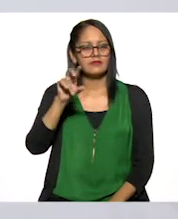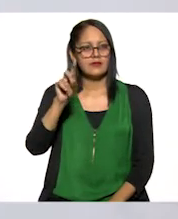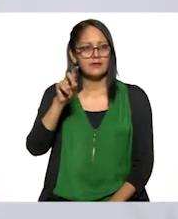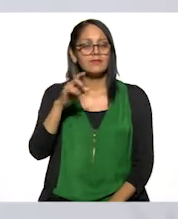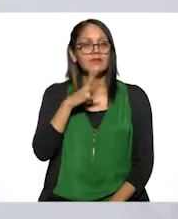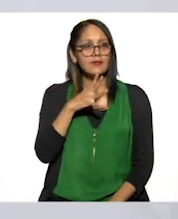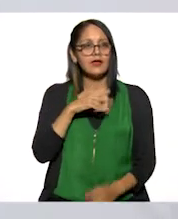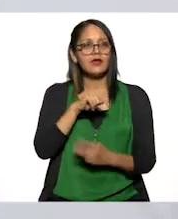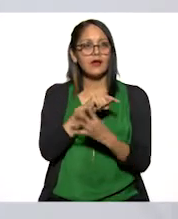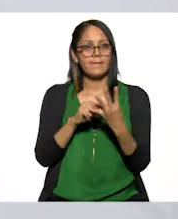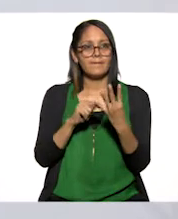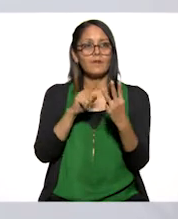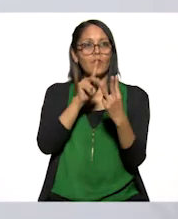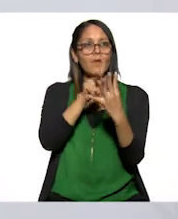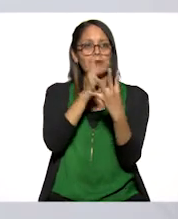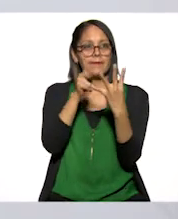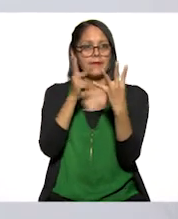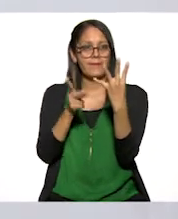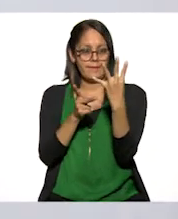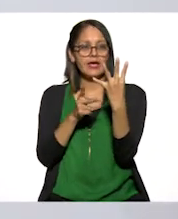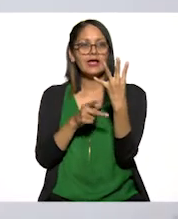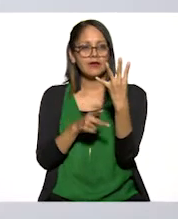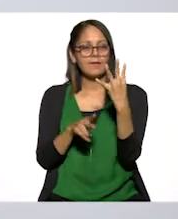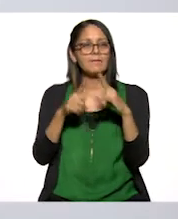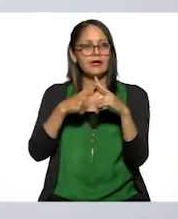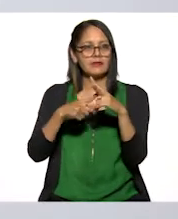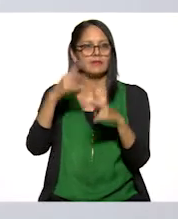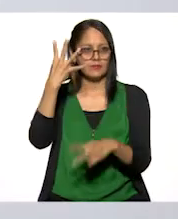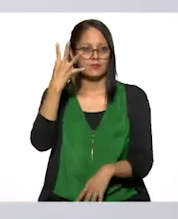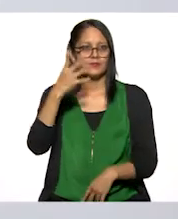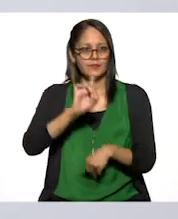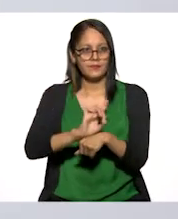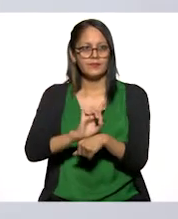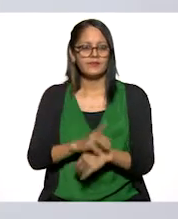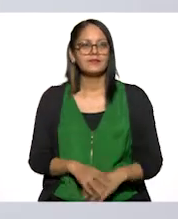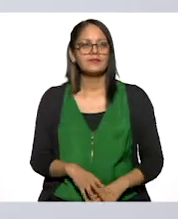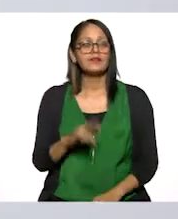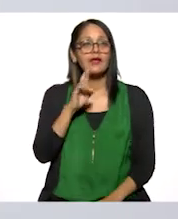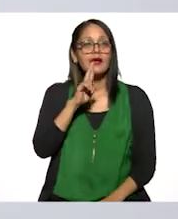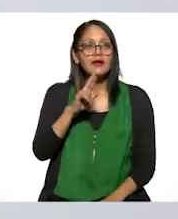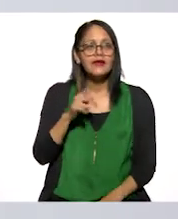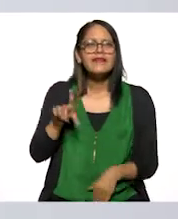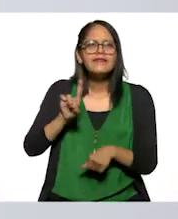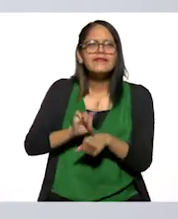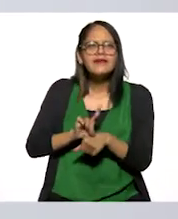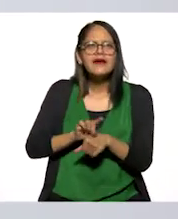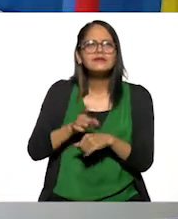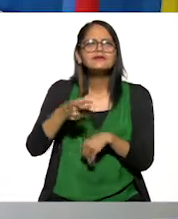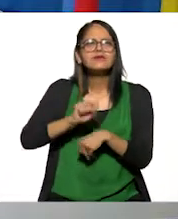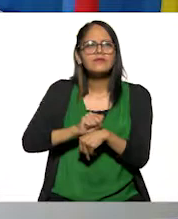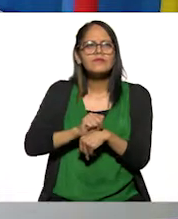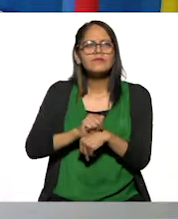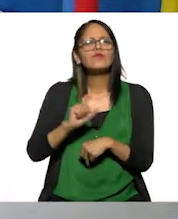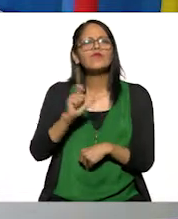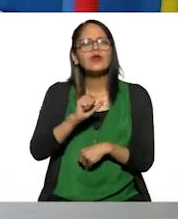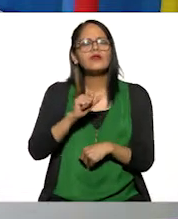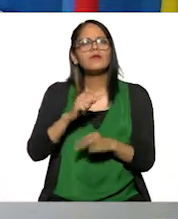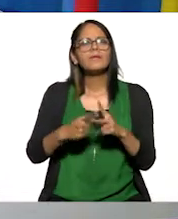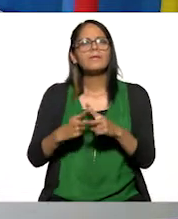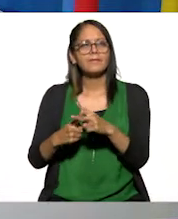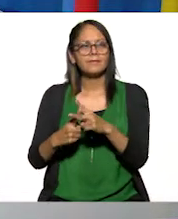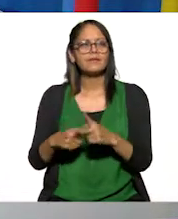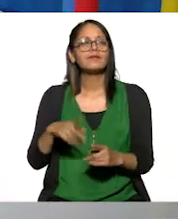tienes cuatro veces. Tengo cuatro veces matemáticas. Y la respuesta entonces, ¿qué días de la semana tienes